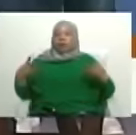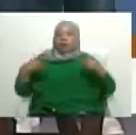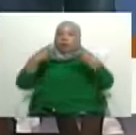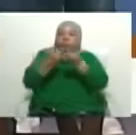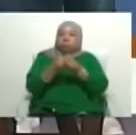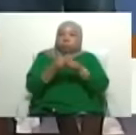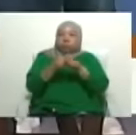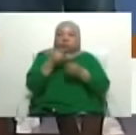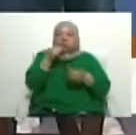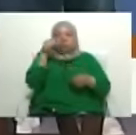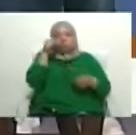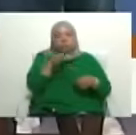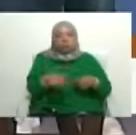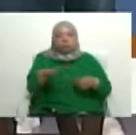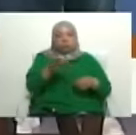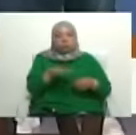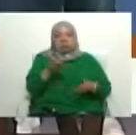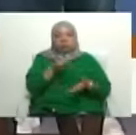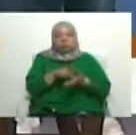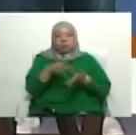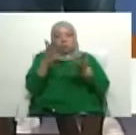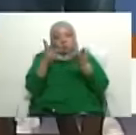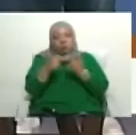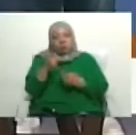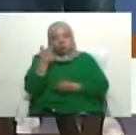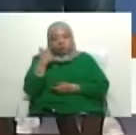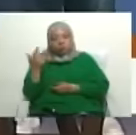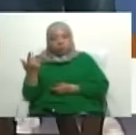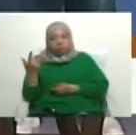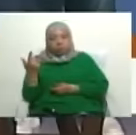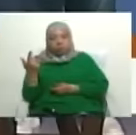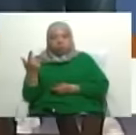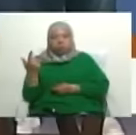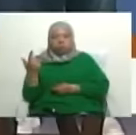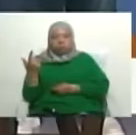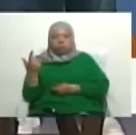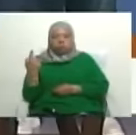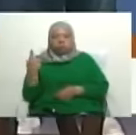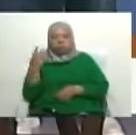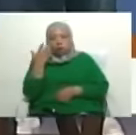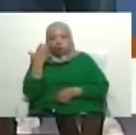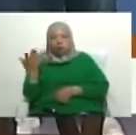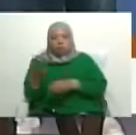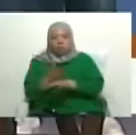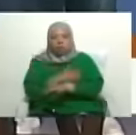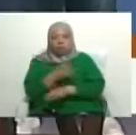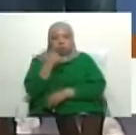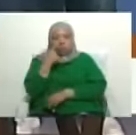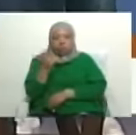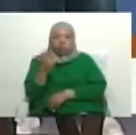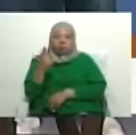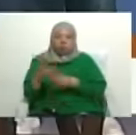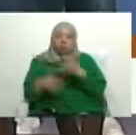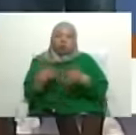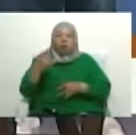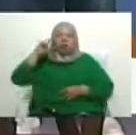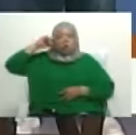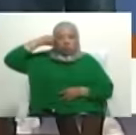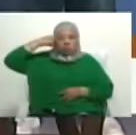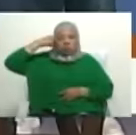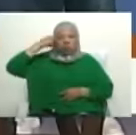mediática. Cuando ustedes vean, como ya lo han visto, y vamos a recordárselos,